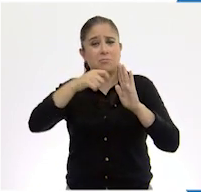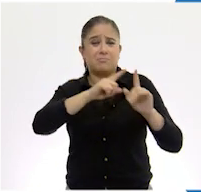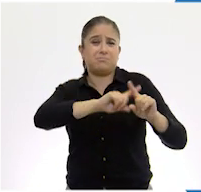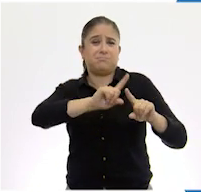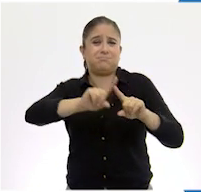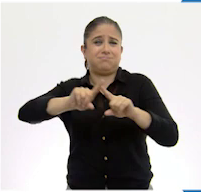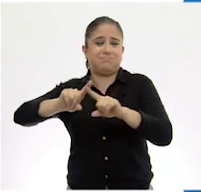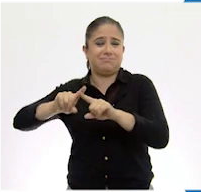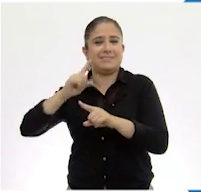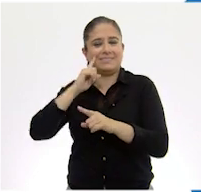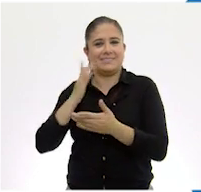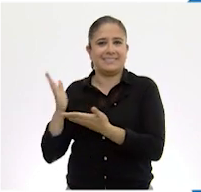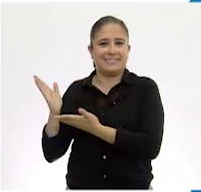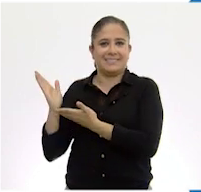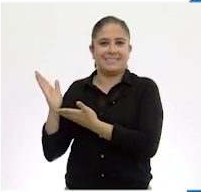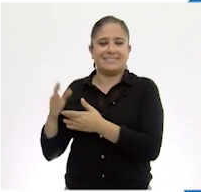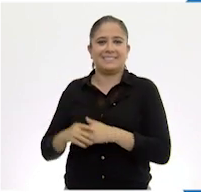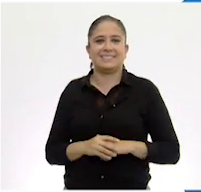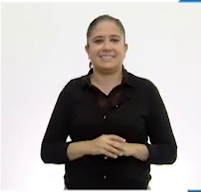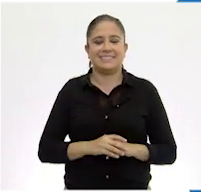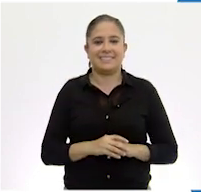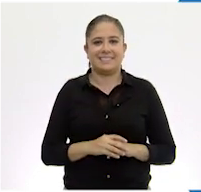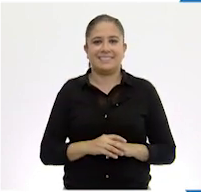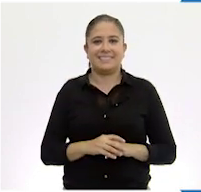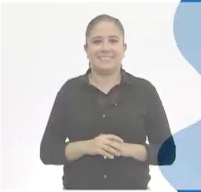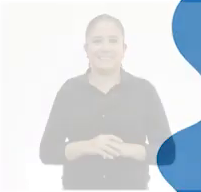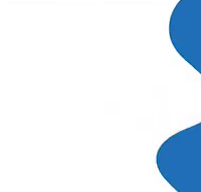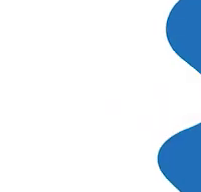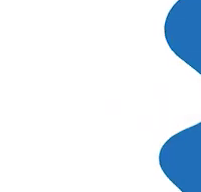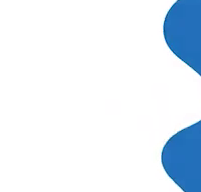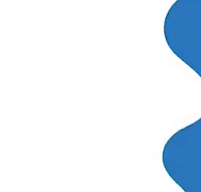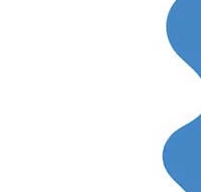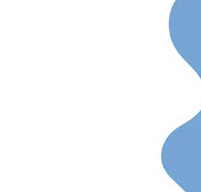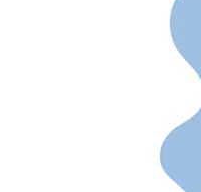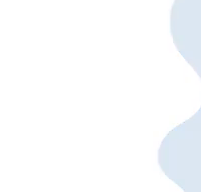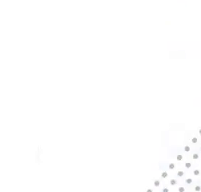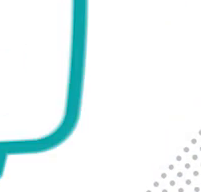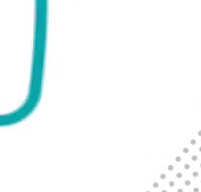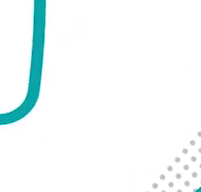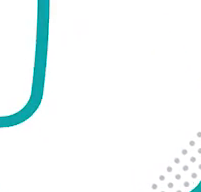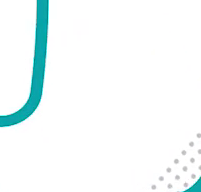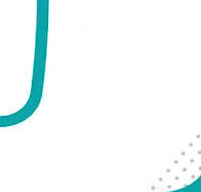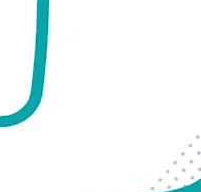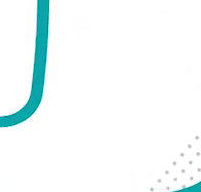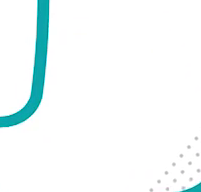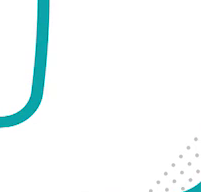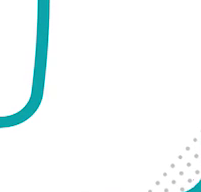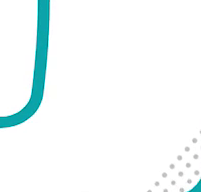aprendeencasa.sep.gob.mx.